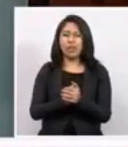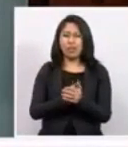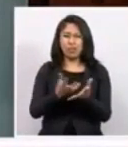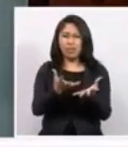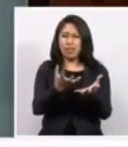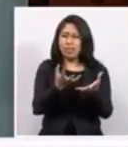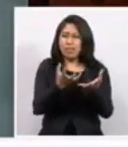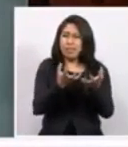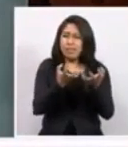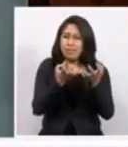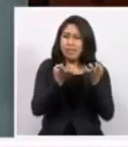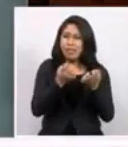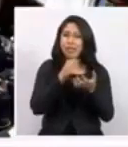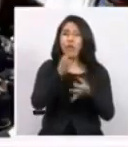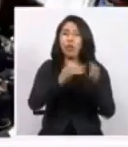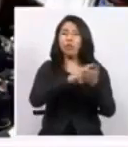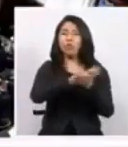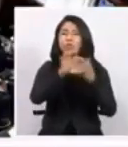justicia.